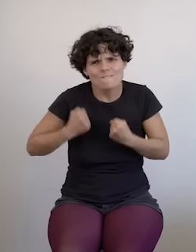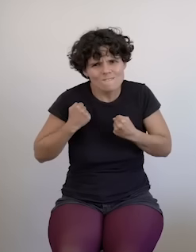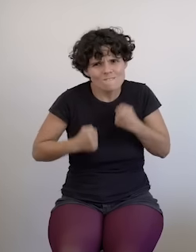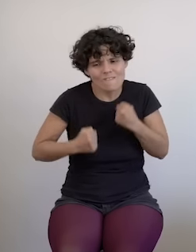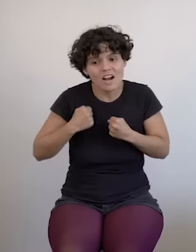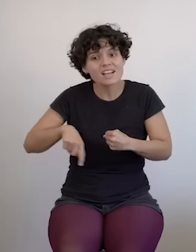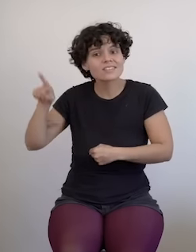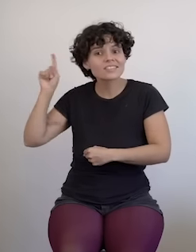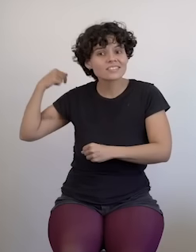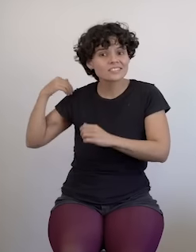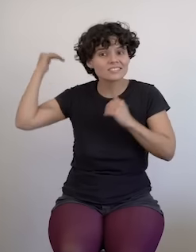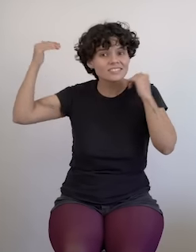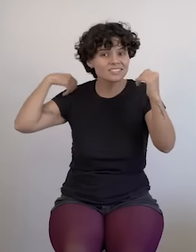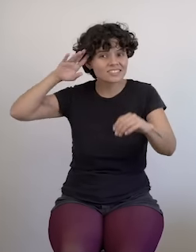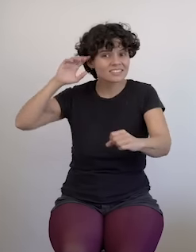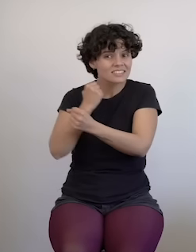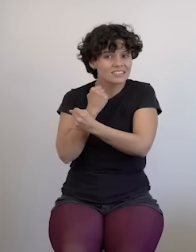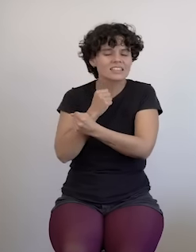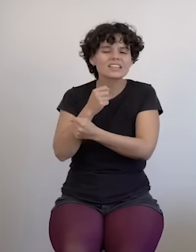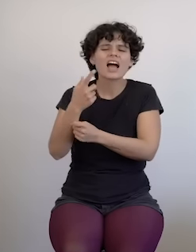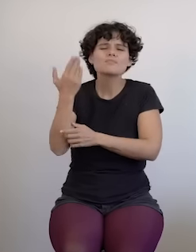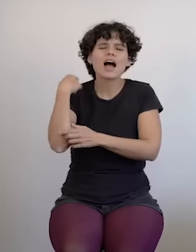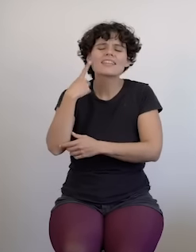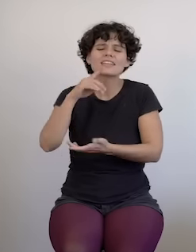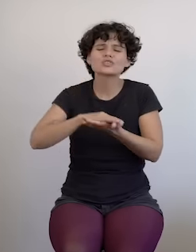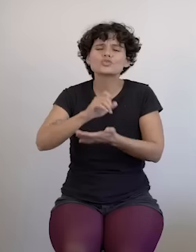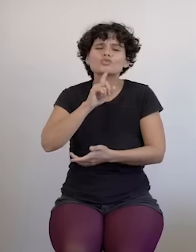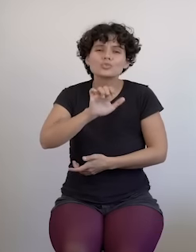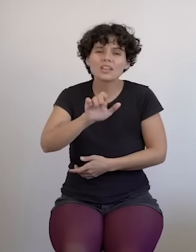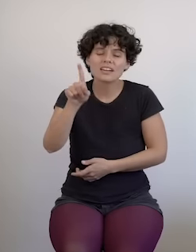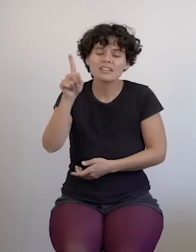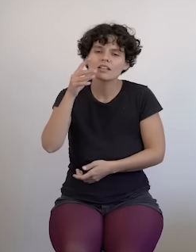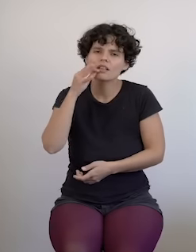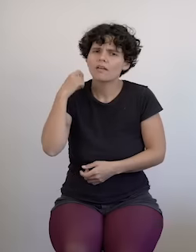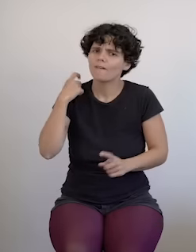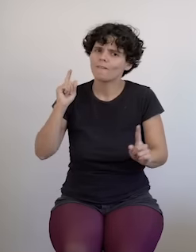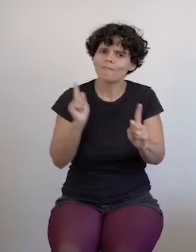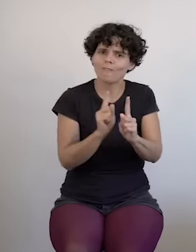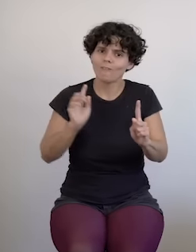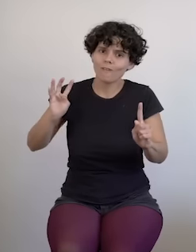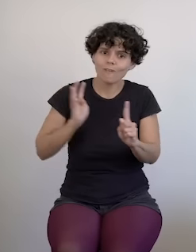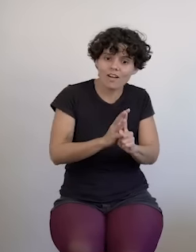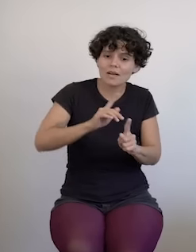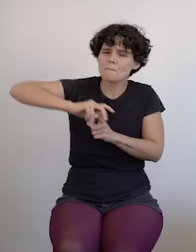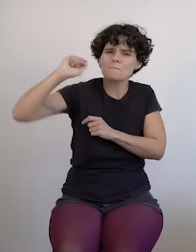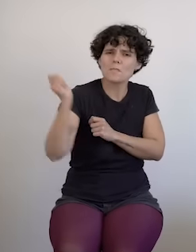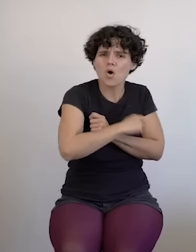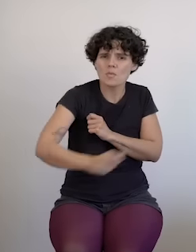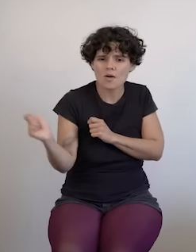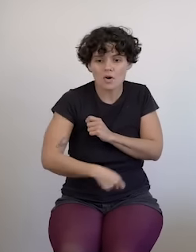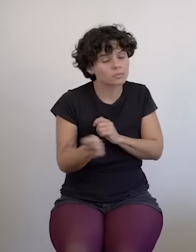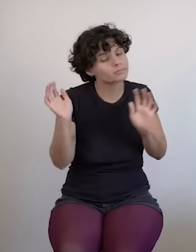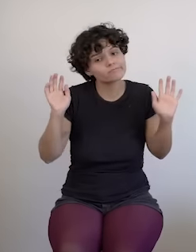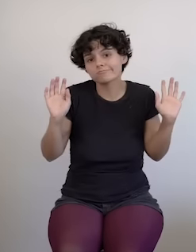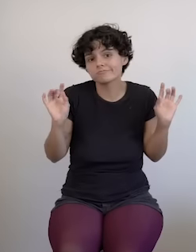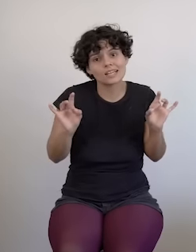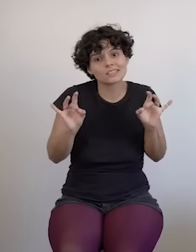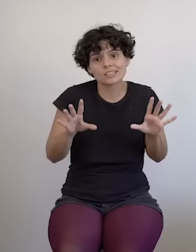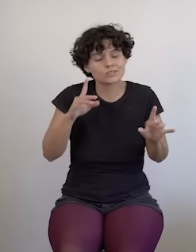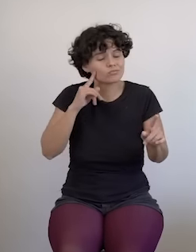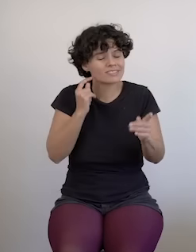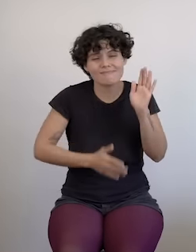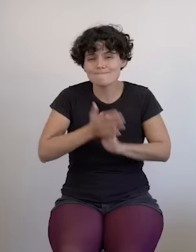tenía que ponerle, bueno. Pero te llegaban a pillar los chutes, que son los educadores que decían chutes en el tiempo, y te masacran, ¿cachai? Por eso era el miedo, que si te pillaban,